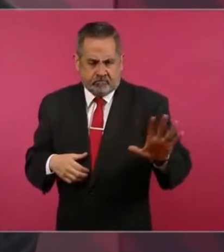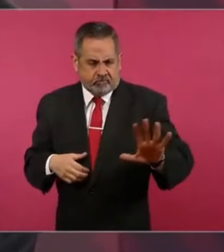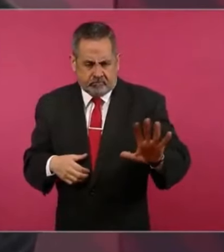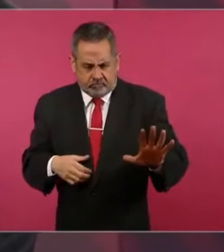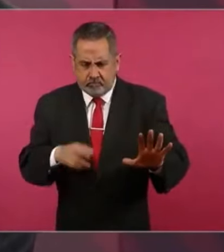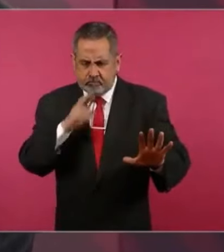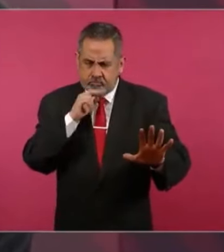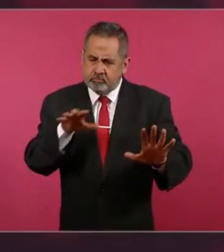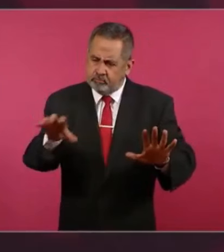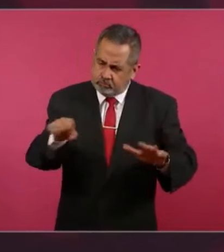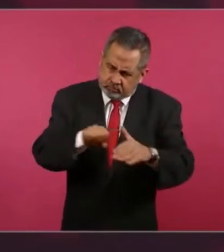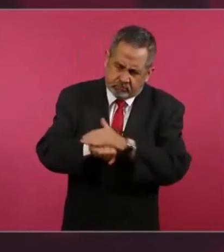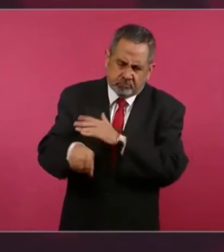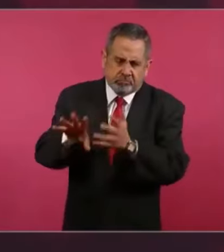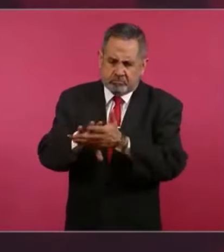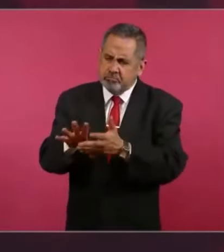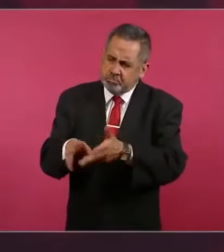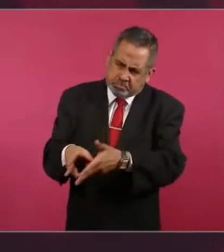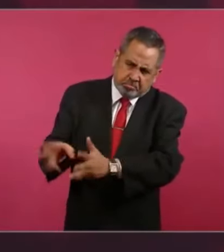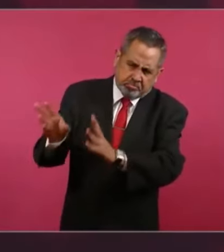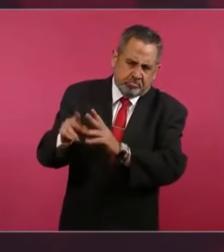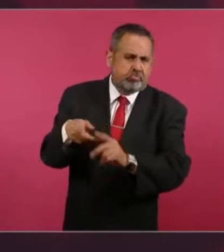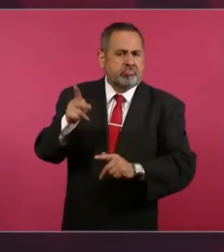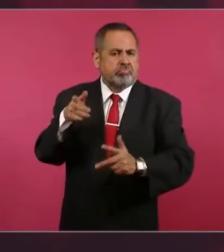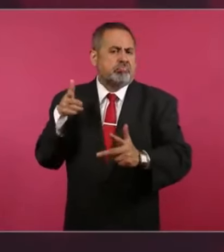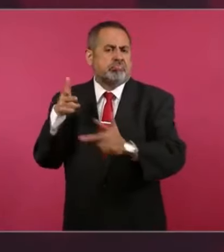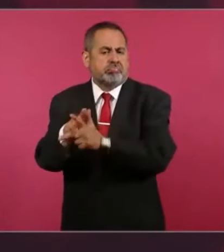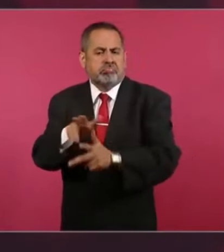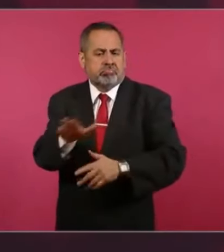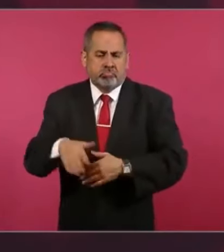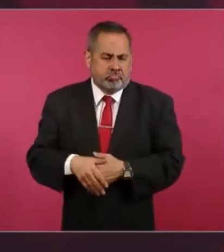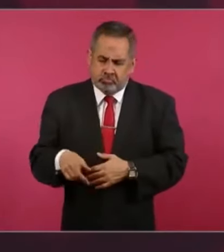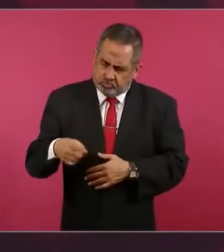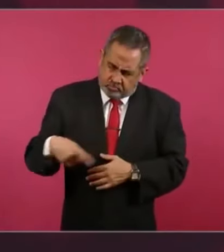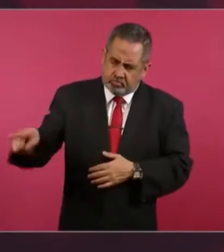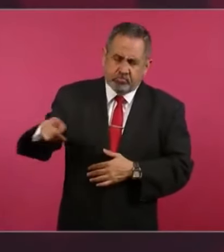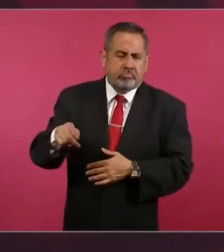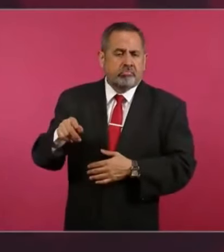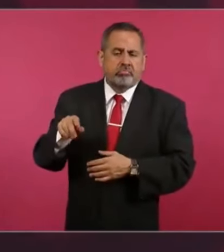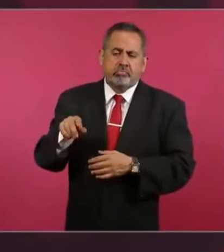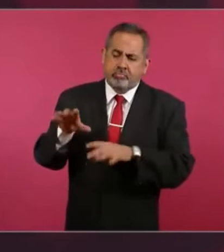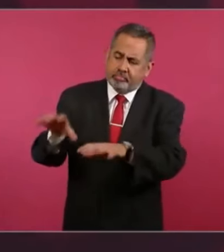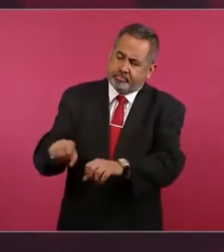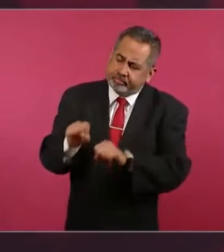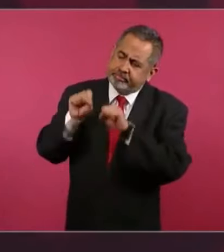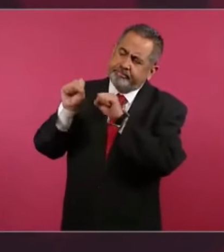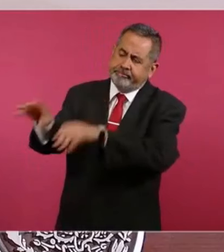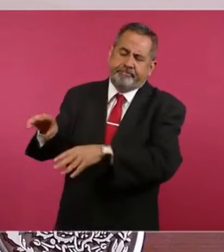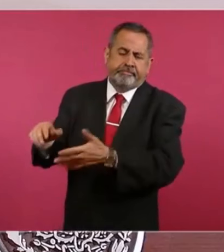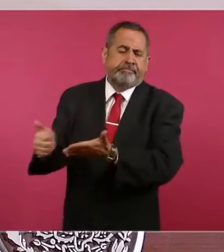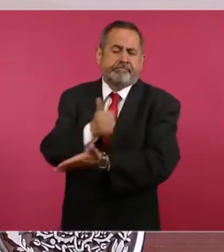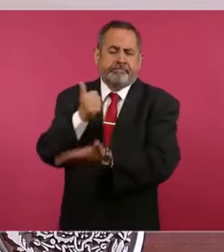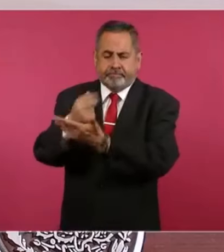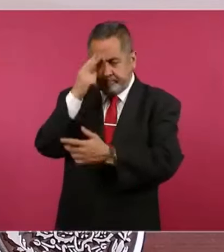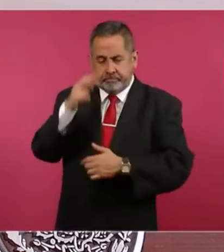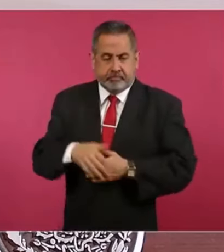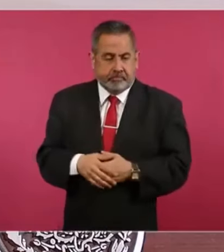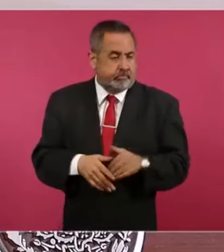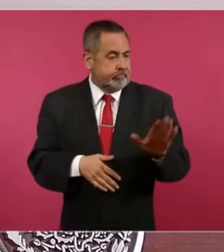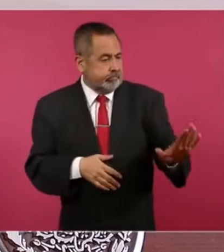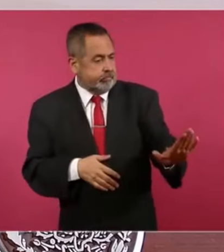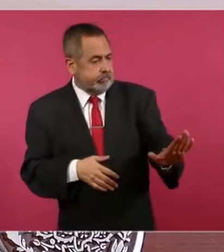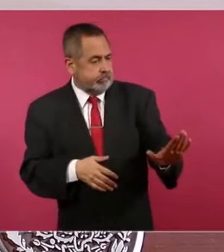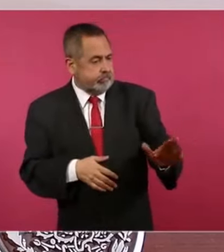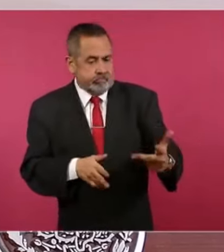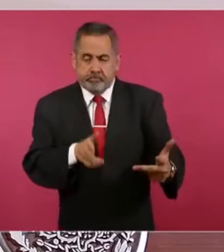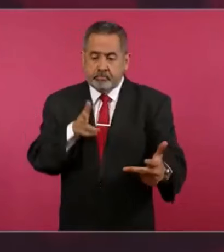a la Ciudad de México. O sea, le dijeron a Huerta, no